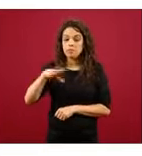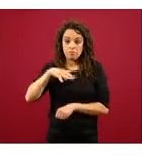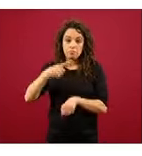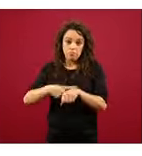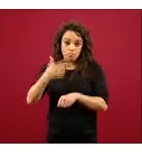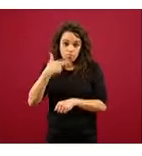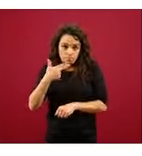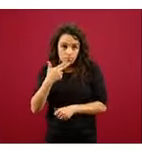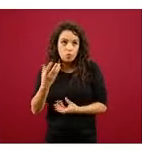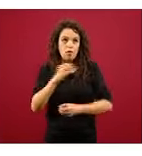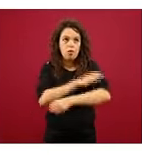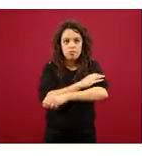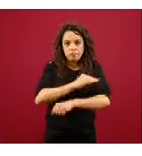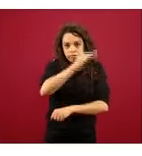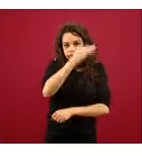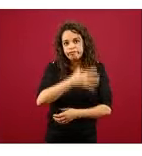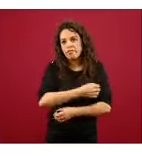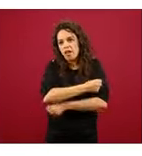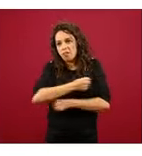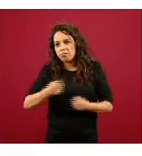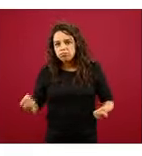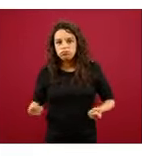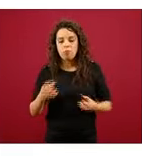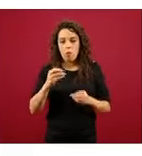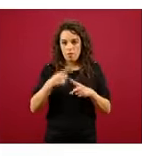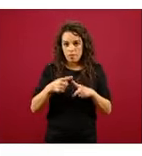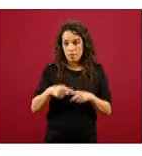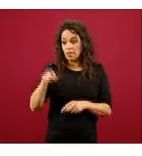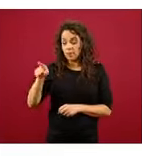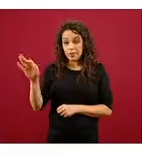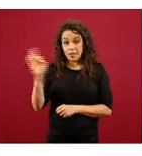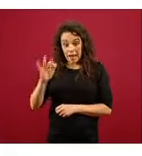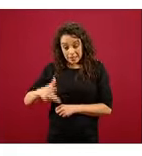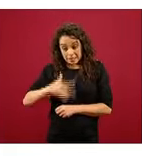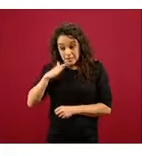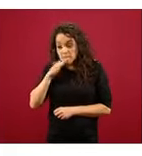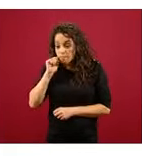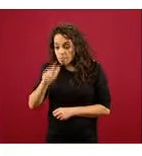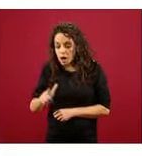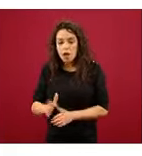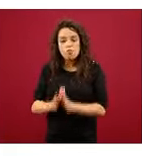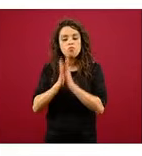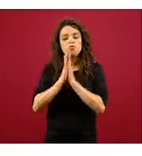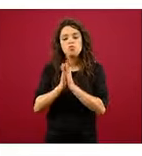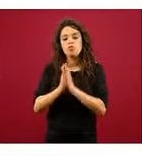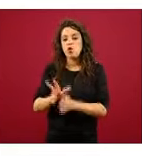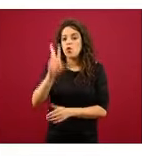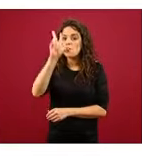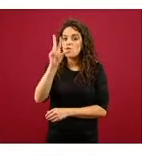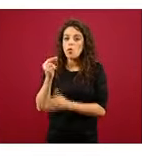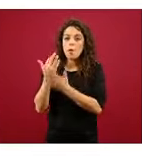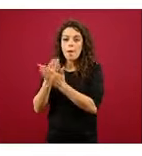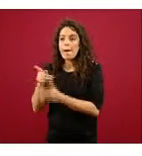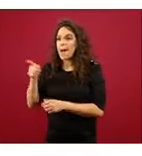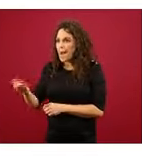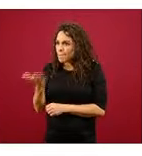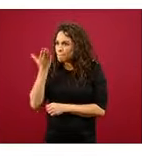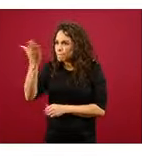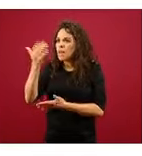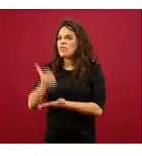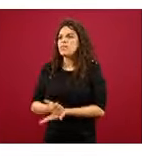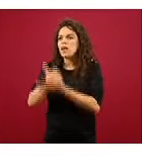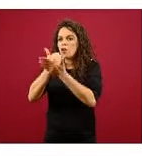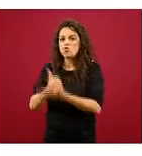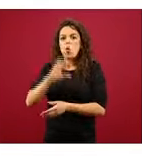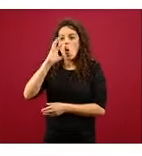menciono. Si se sienten mal y pertenecen a este grupo, no dejen pasar tiempo, pidan ayuda o